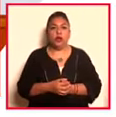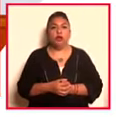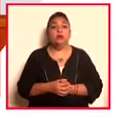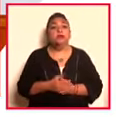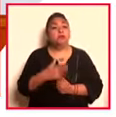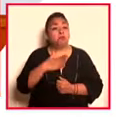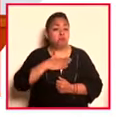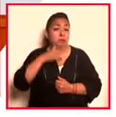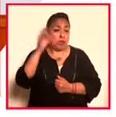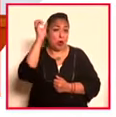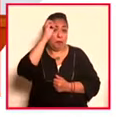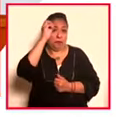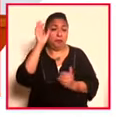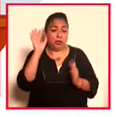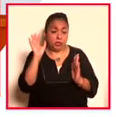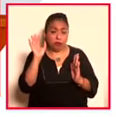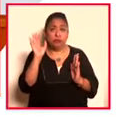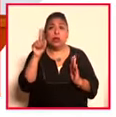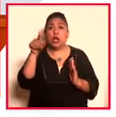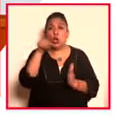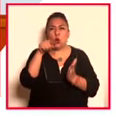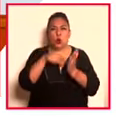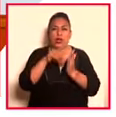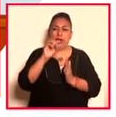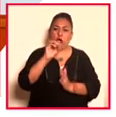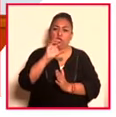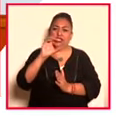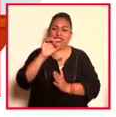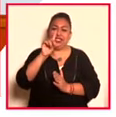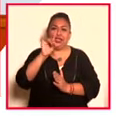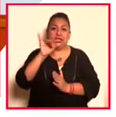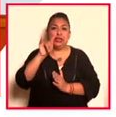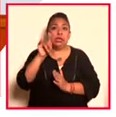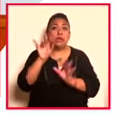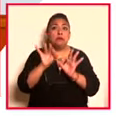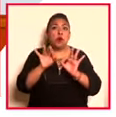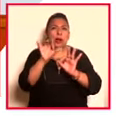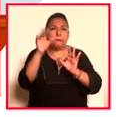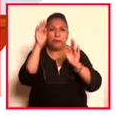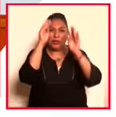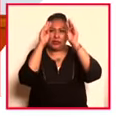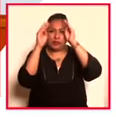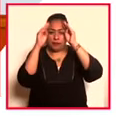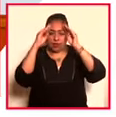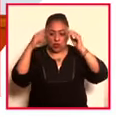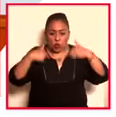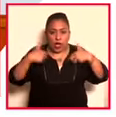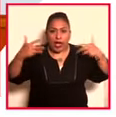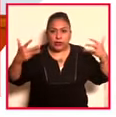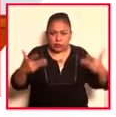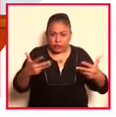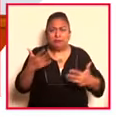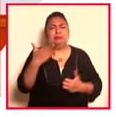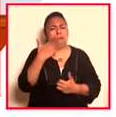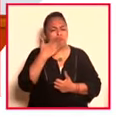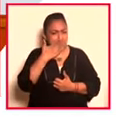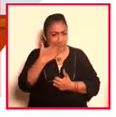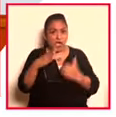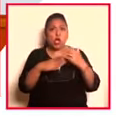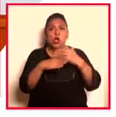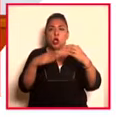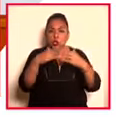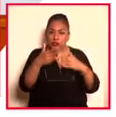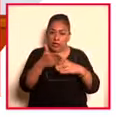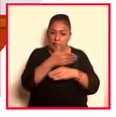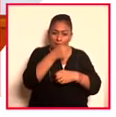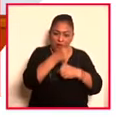que en Occidente hemos hecho un mito del pensamiento y de la acción, y está muy bien, porque las cosas hay que pensarlas y